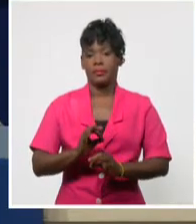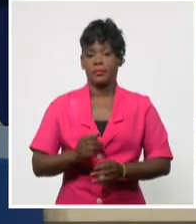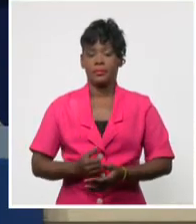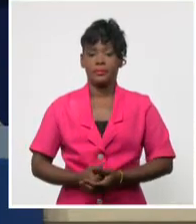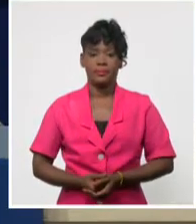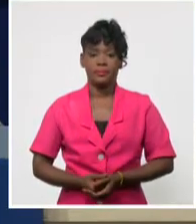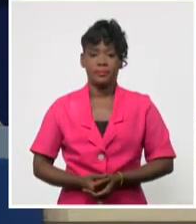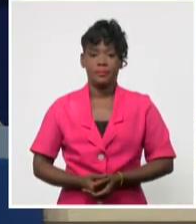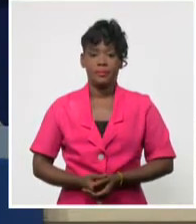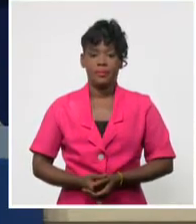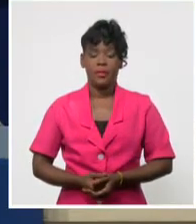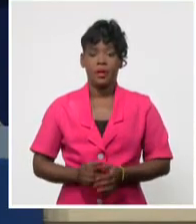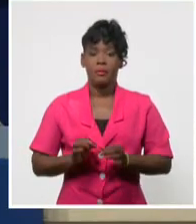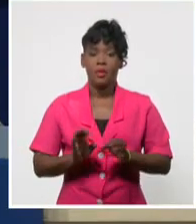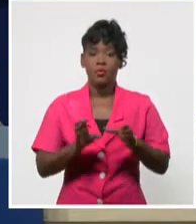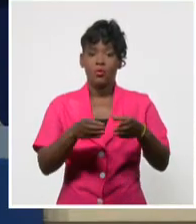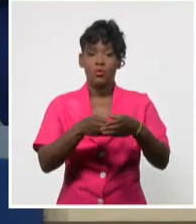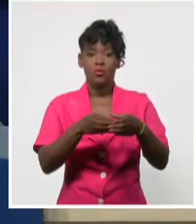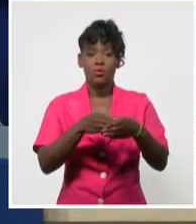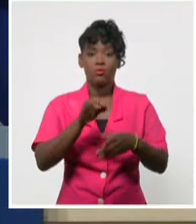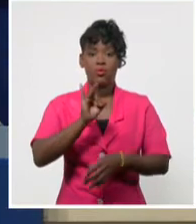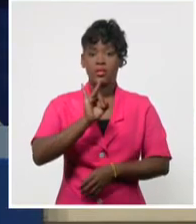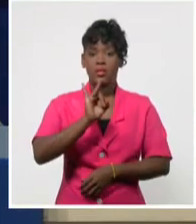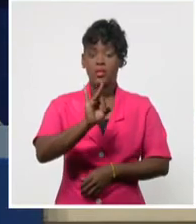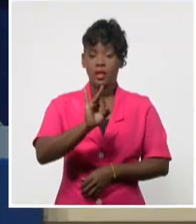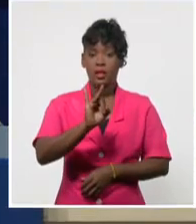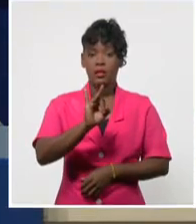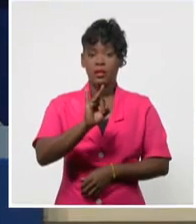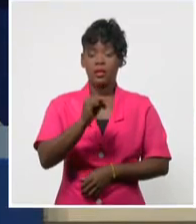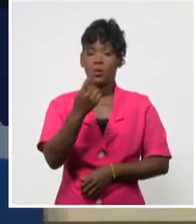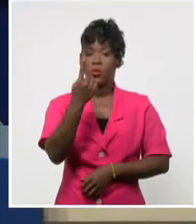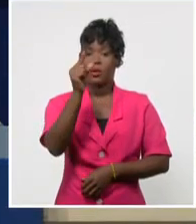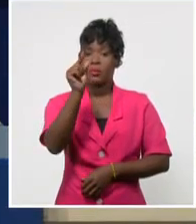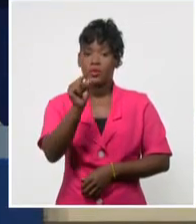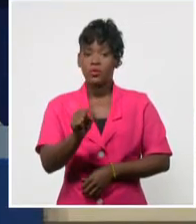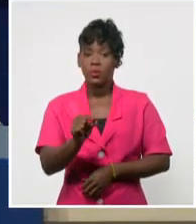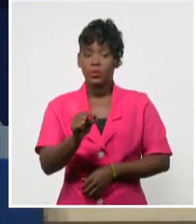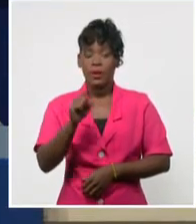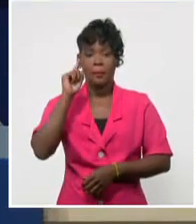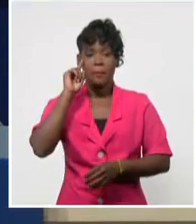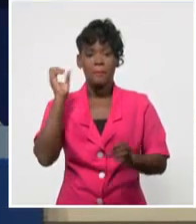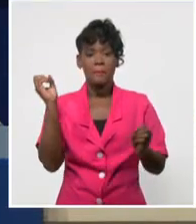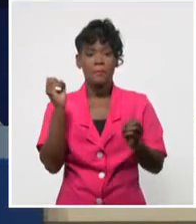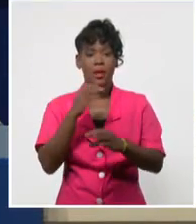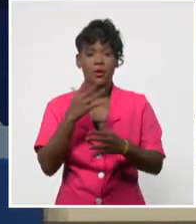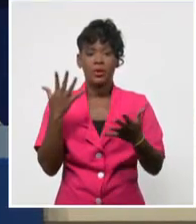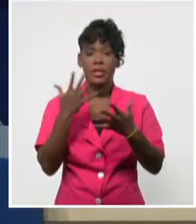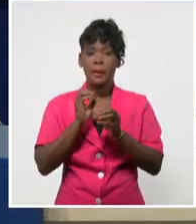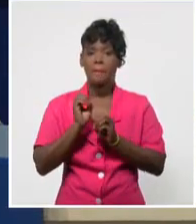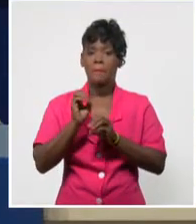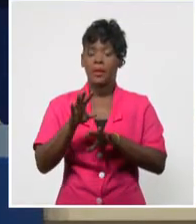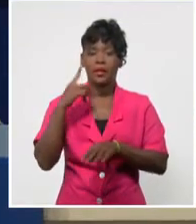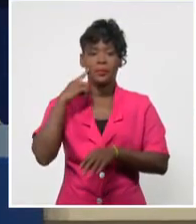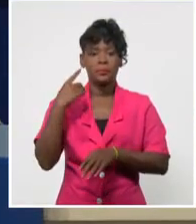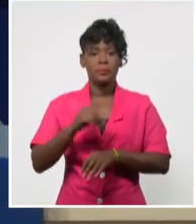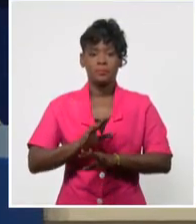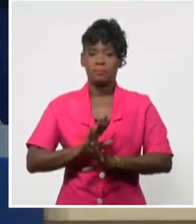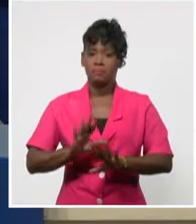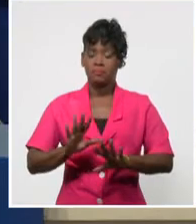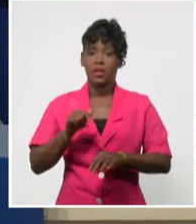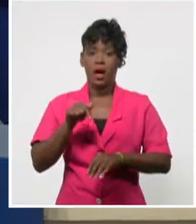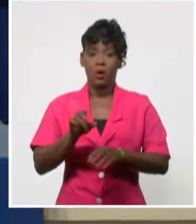De los 7 casos, 1 no se precisa la fuente de infección y se acumulan 111, y